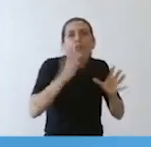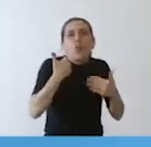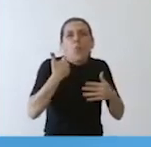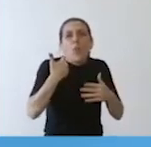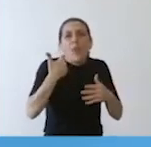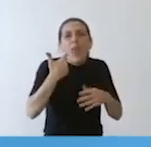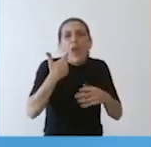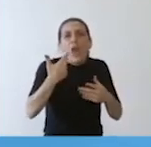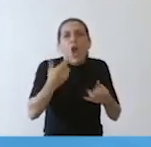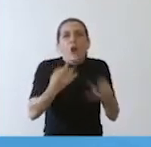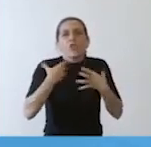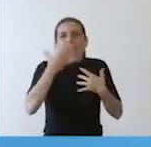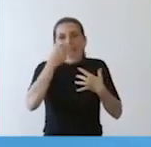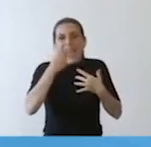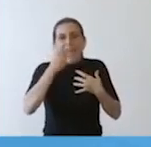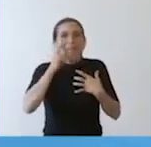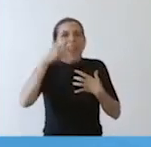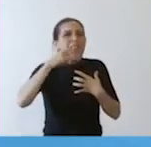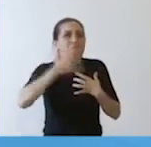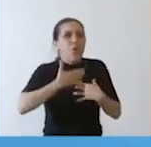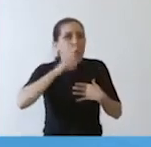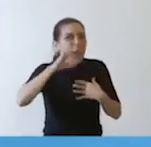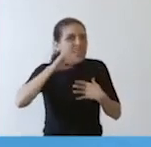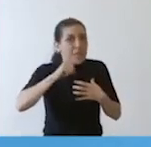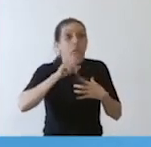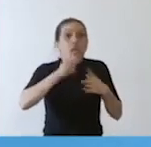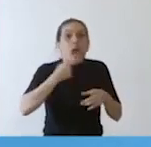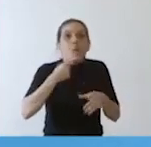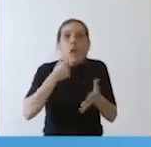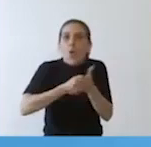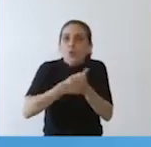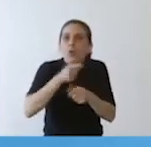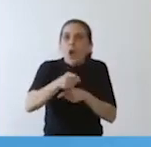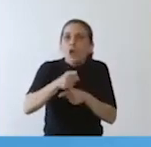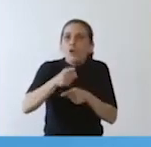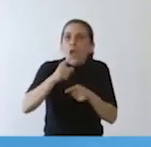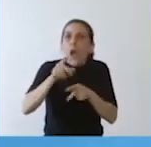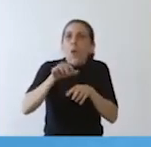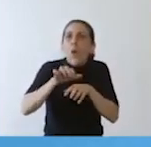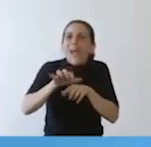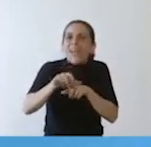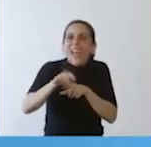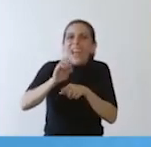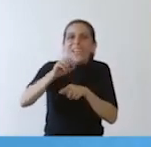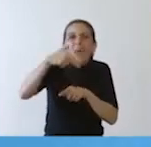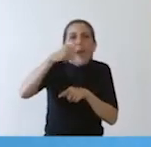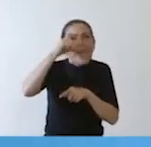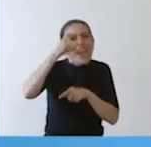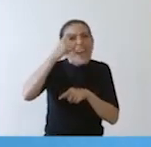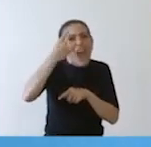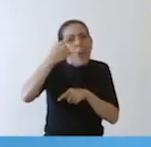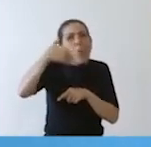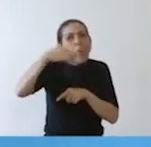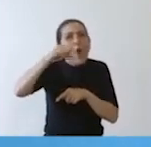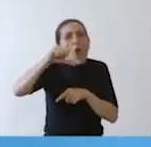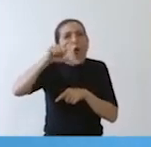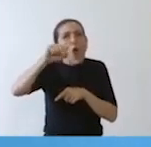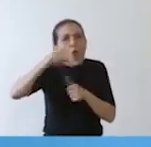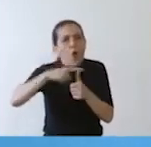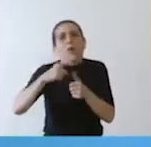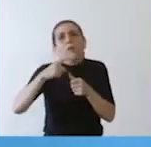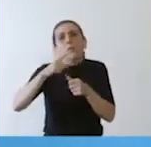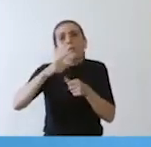y aprovechar esa oportunidad para vacunar contra el neumococo, que es una bacteria que es la principal causa de neumonía, digamos, y las